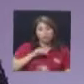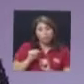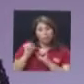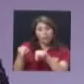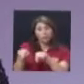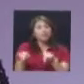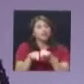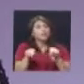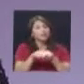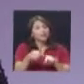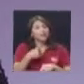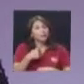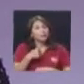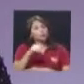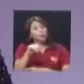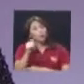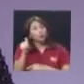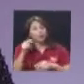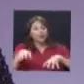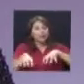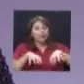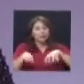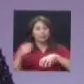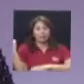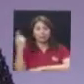otra actividad del 12 de agosto